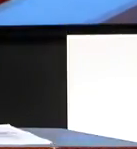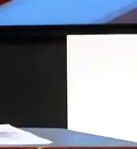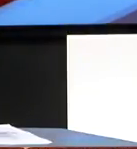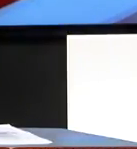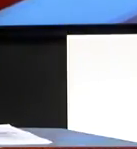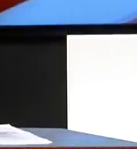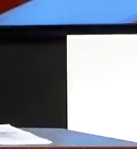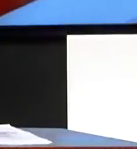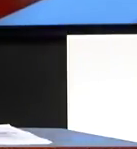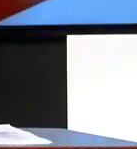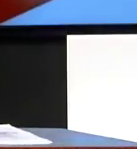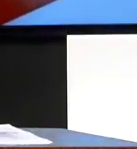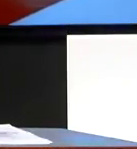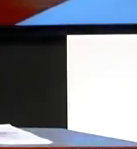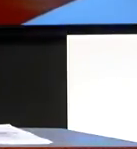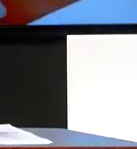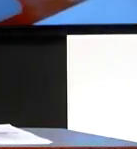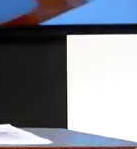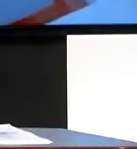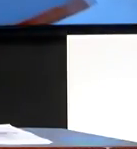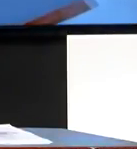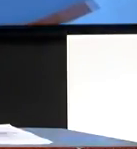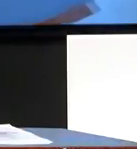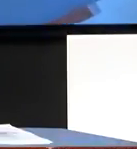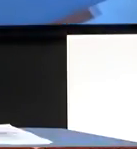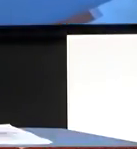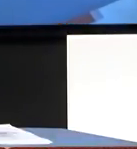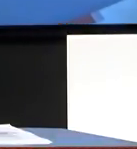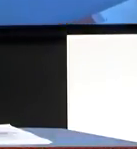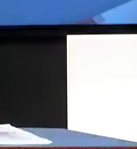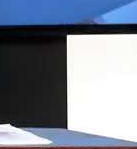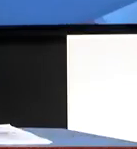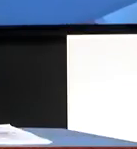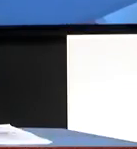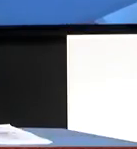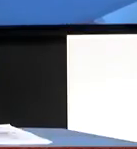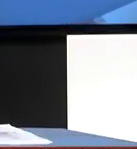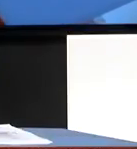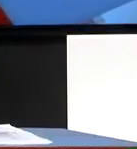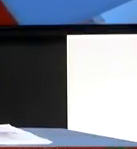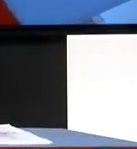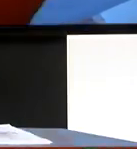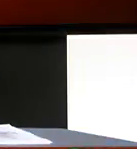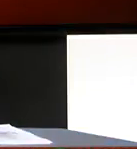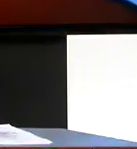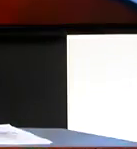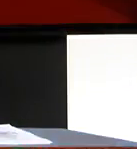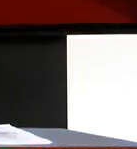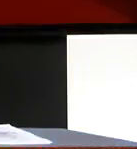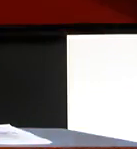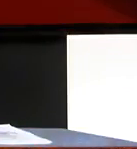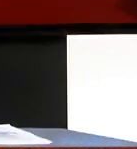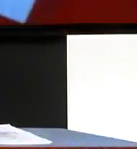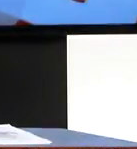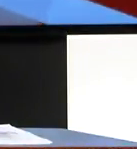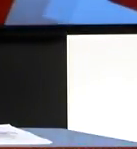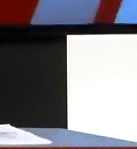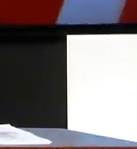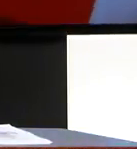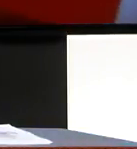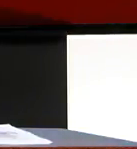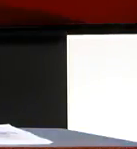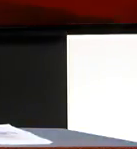artistas o cantantes que habían desfilado por Bellas Artes. Y bueno, las cenizas de Juan Gabriel ya se encuentran en Ciudad Juárez,